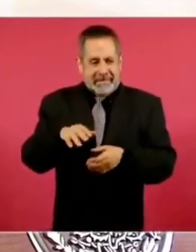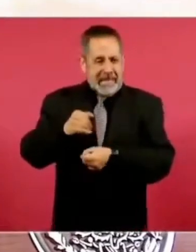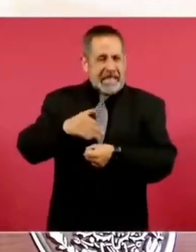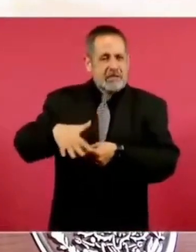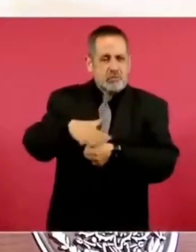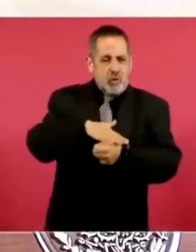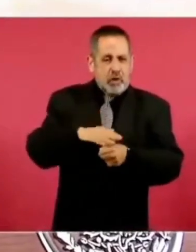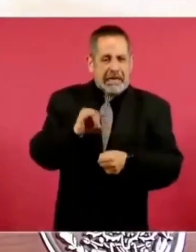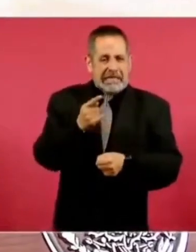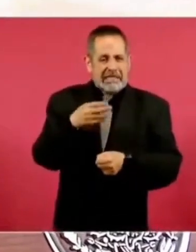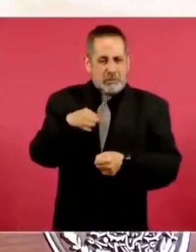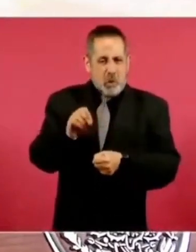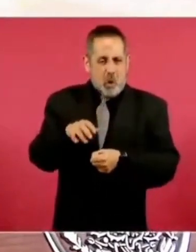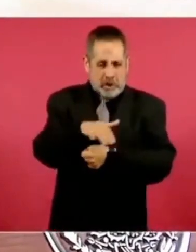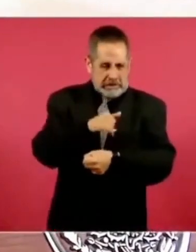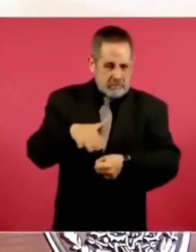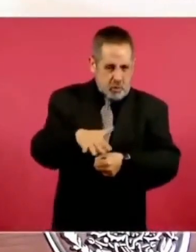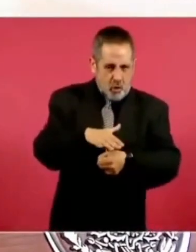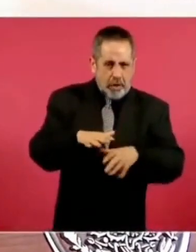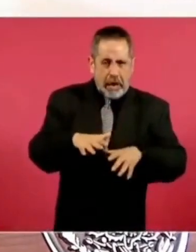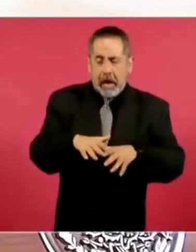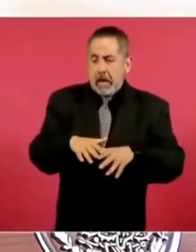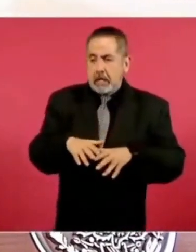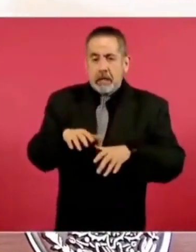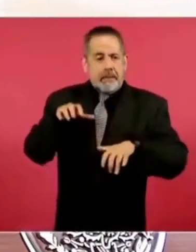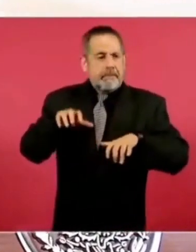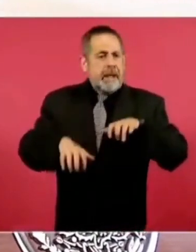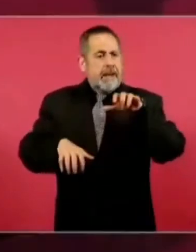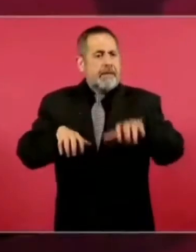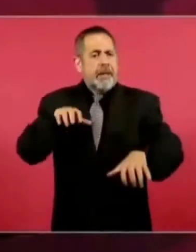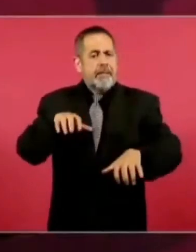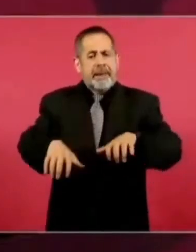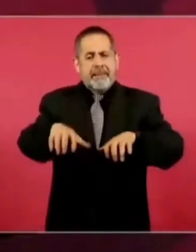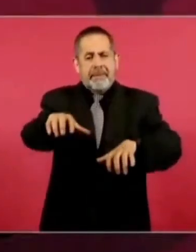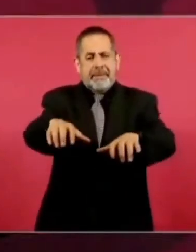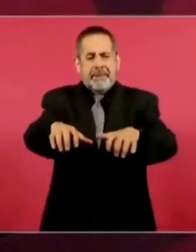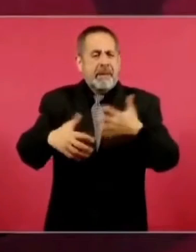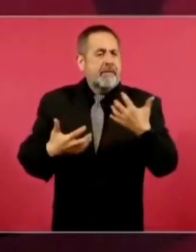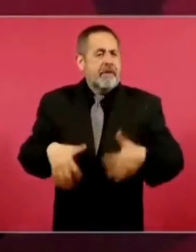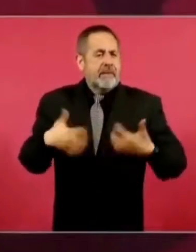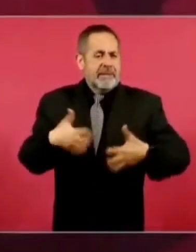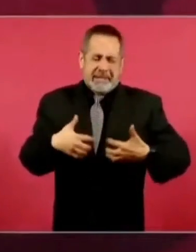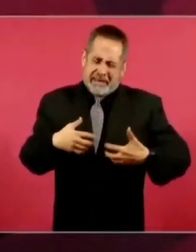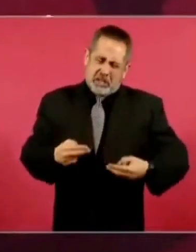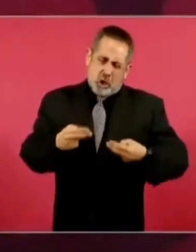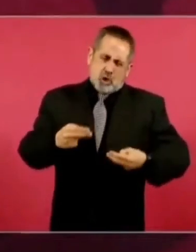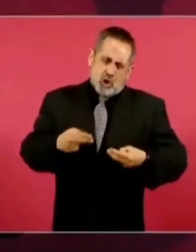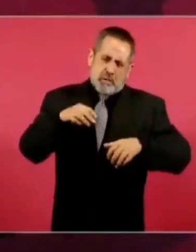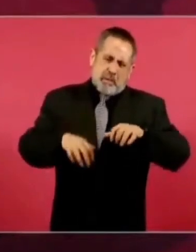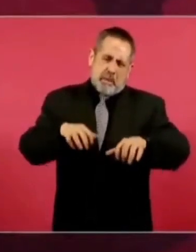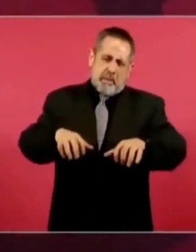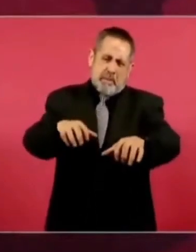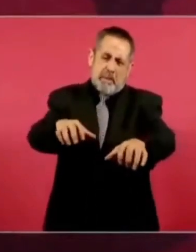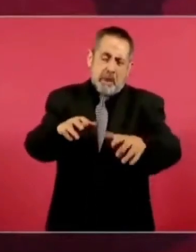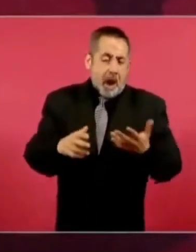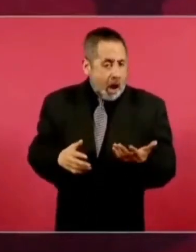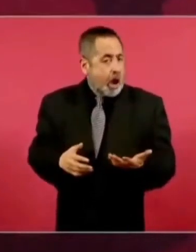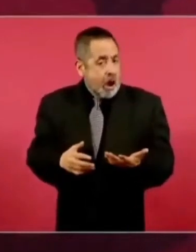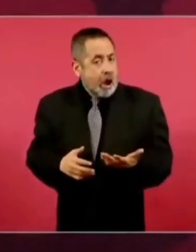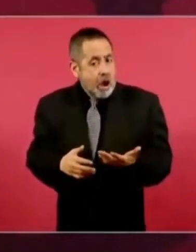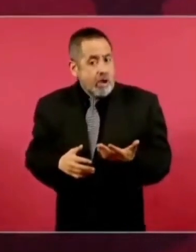son parques industriales y se están entregando estos